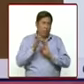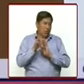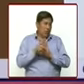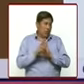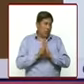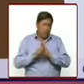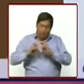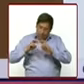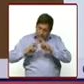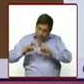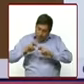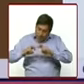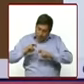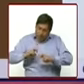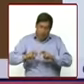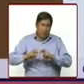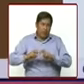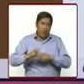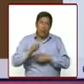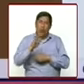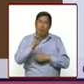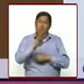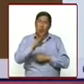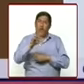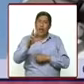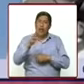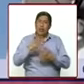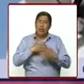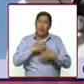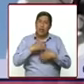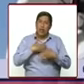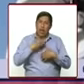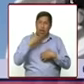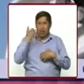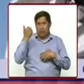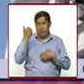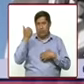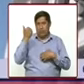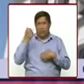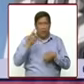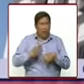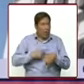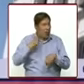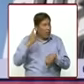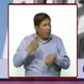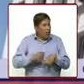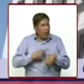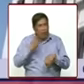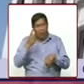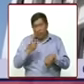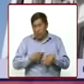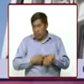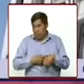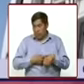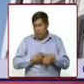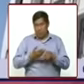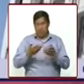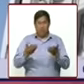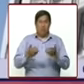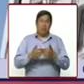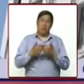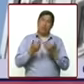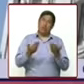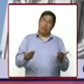de revisión 43 acciones. Una práctica que entiendo yo que no debemos